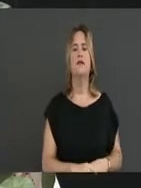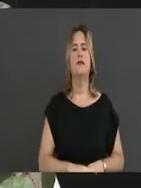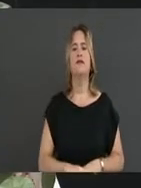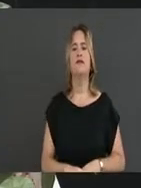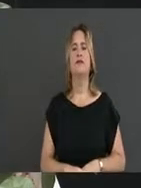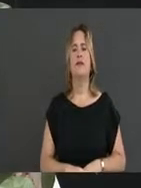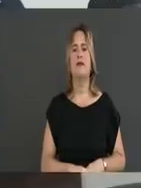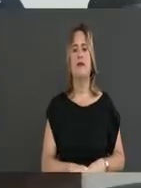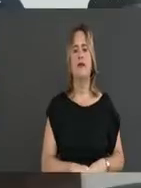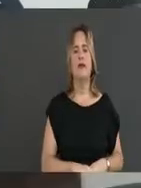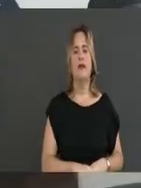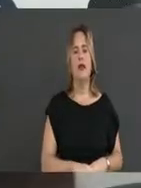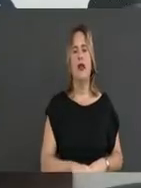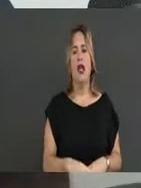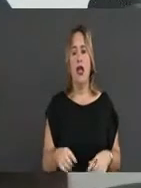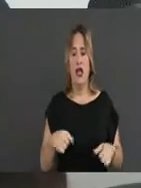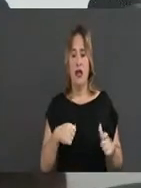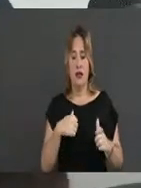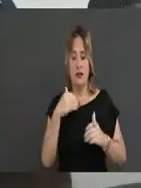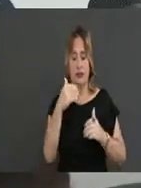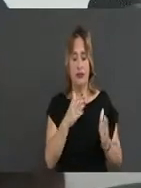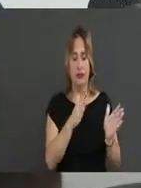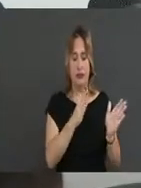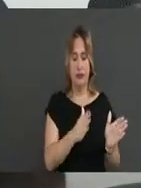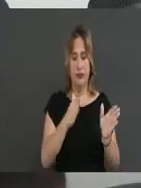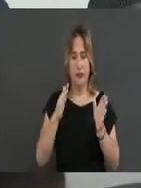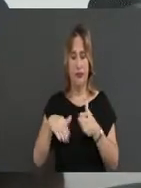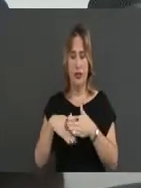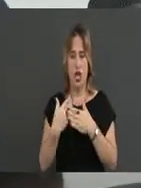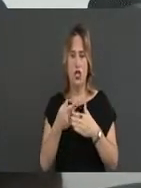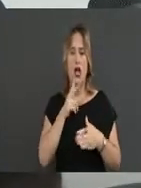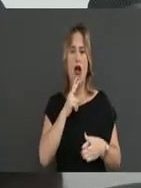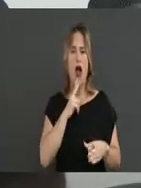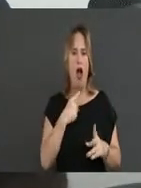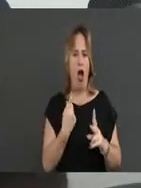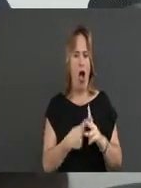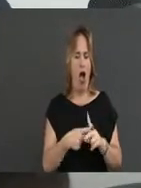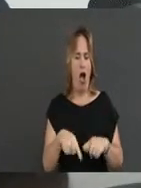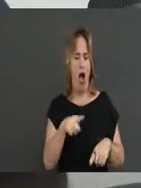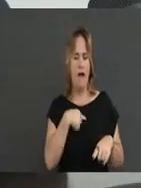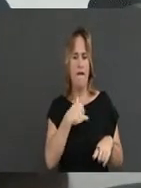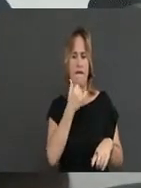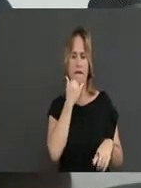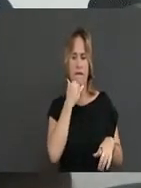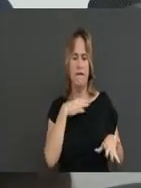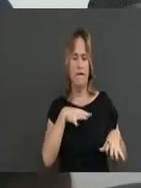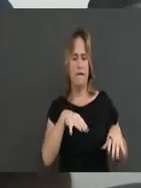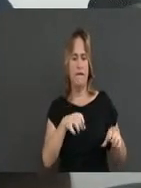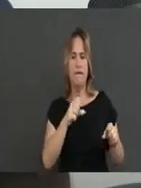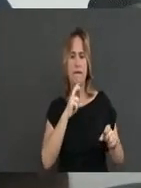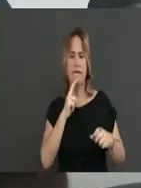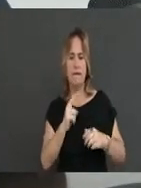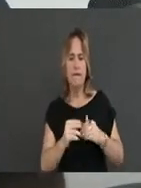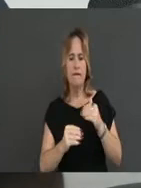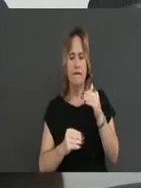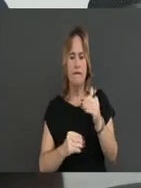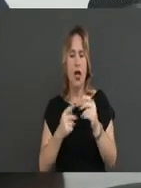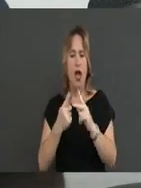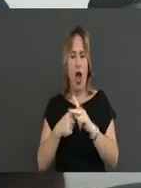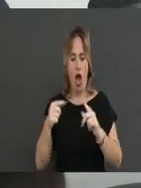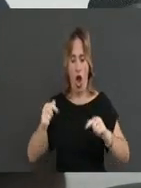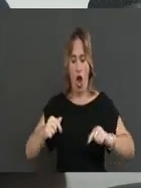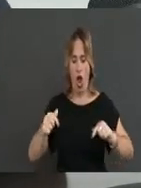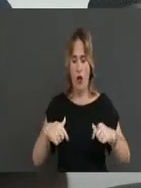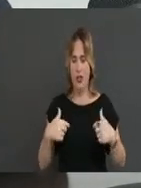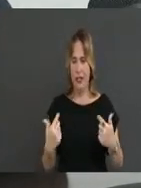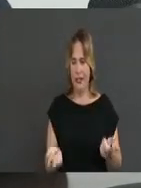Caminos. Los ciclos de distribución se han venido afectando, como expliqué anteriormente. Hoy nosotros